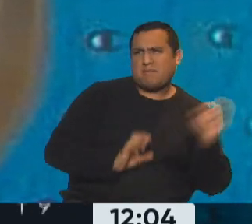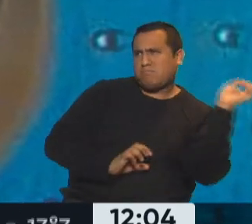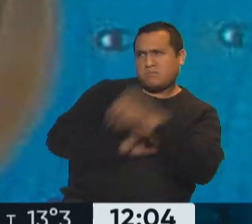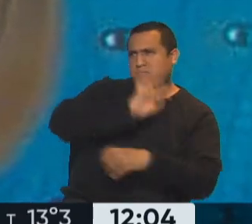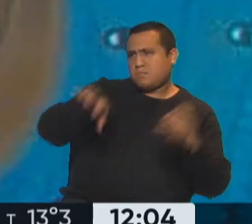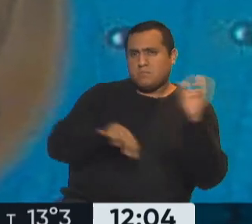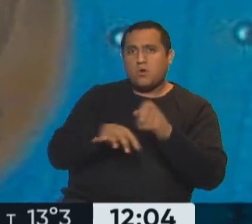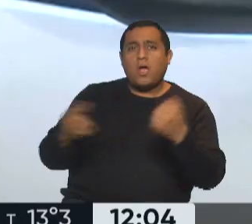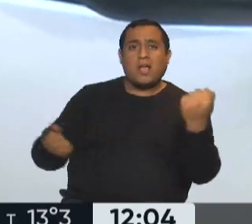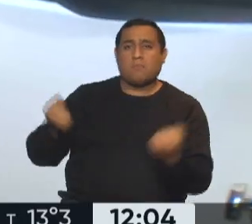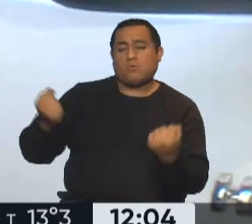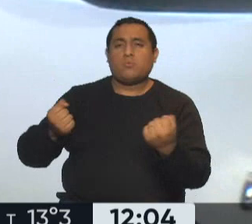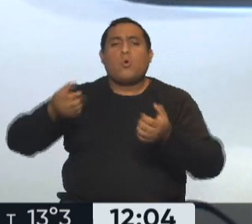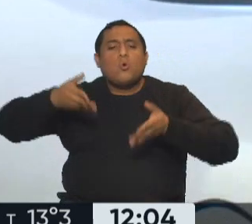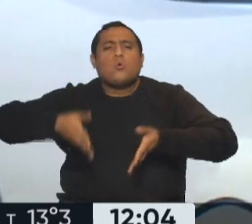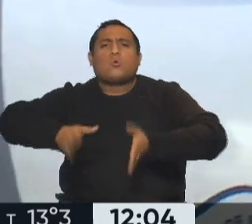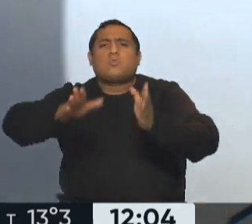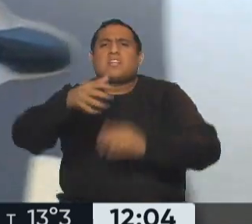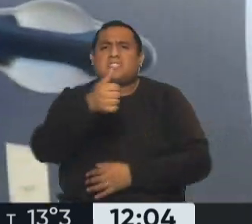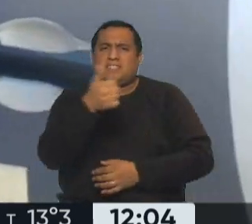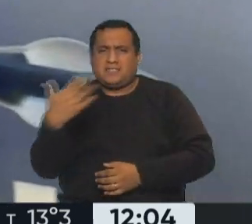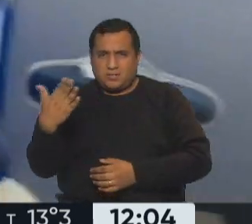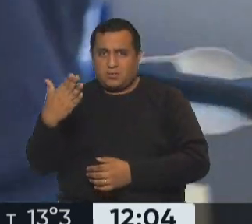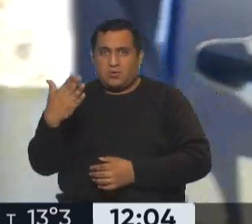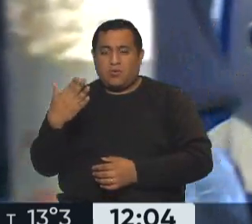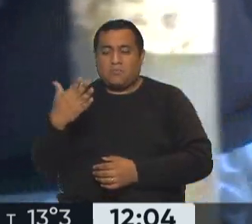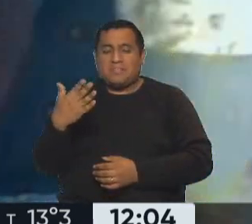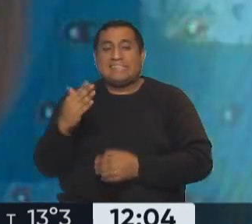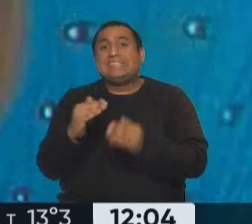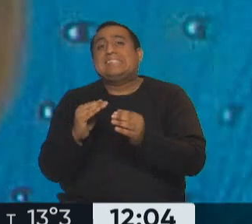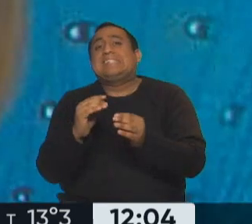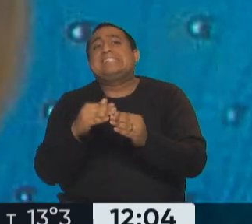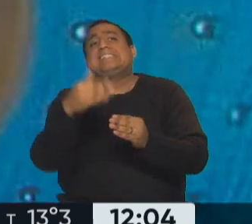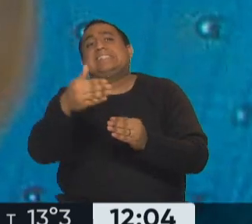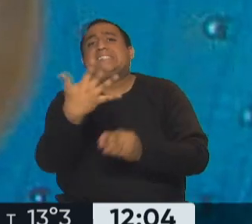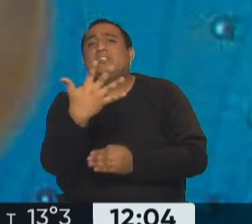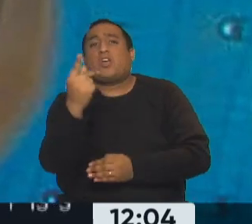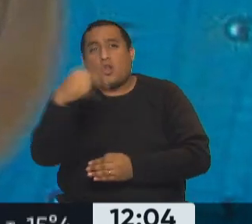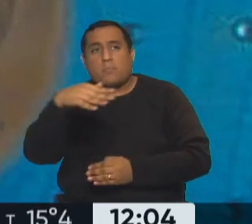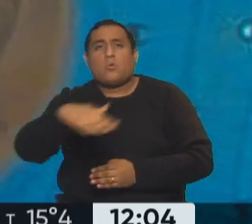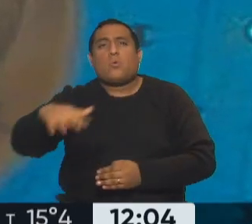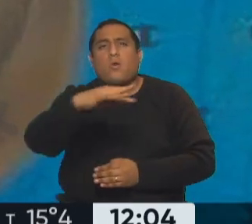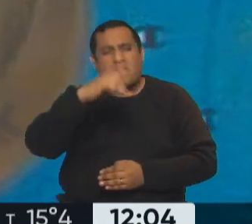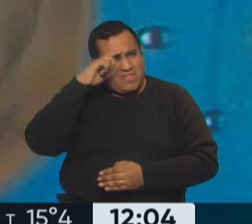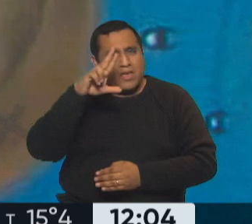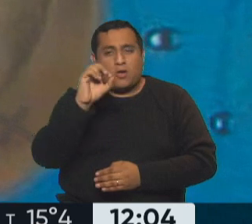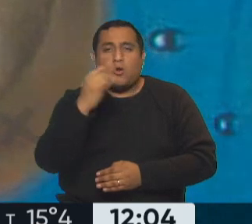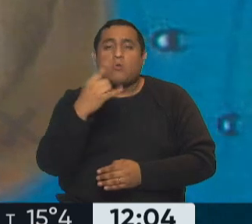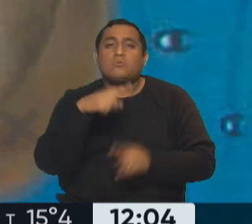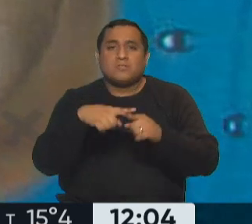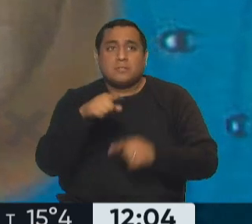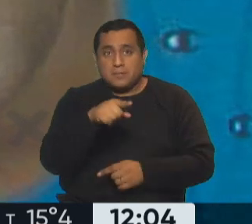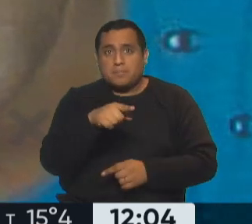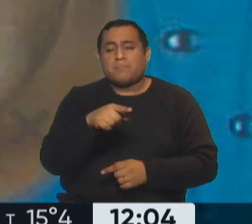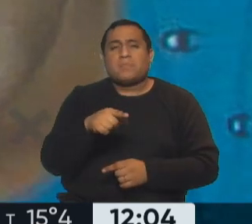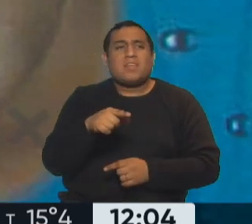hacia su vehículo a la ruta 65, entrando casi a 5 kilómetros de la localidad de Deró. Los tres detenidos